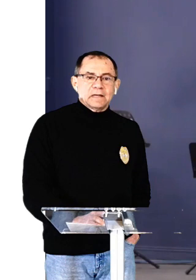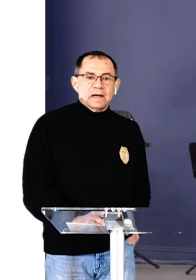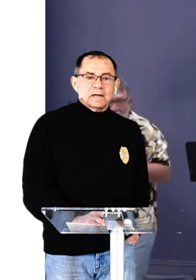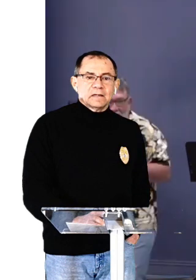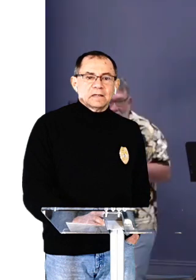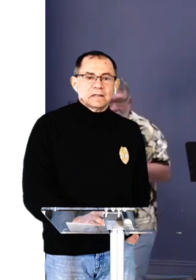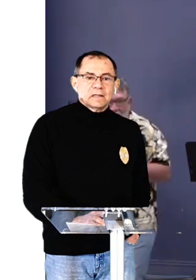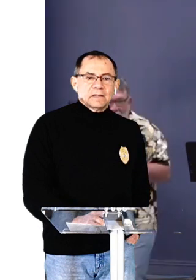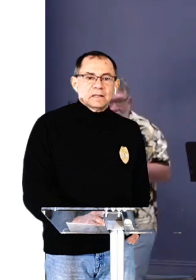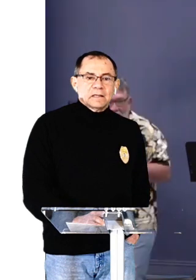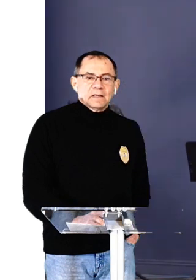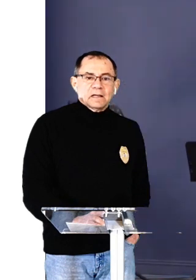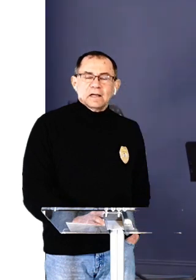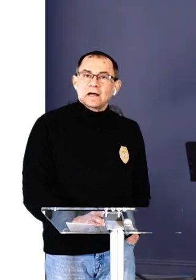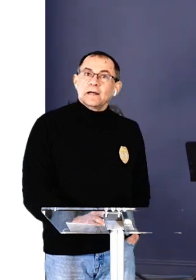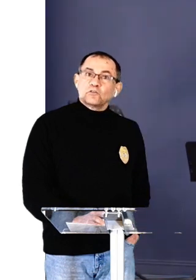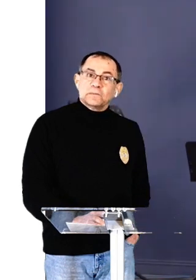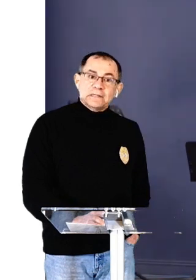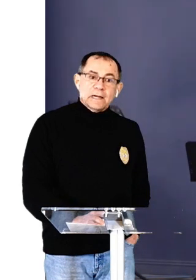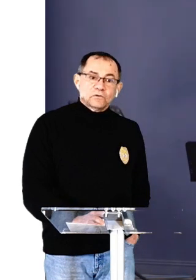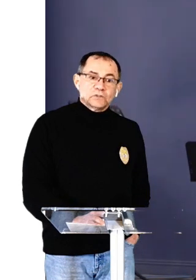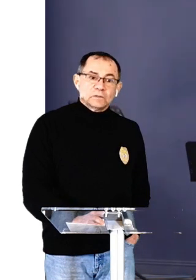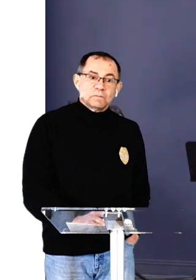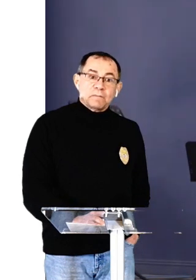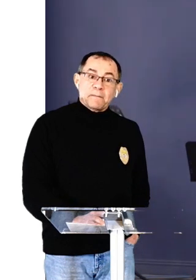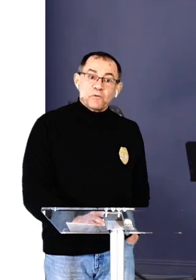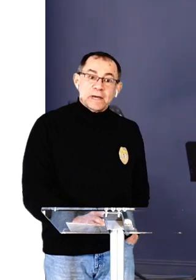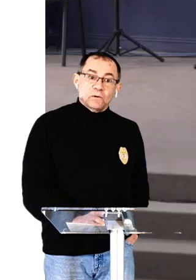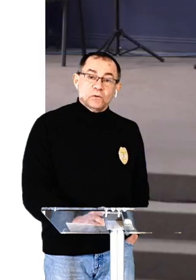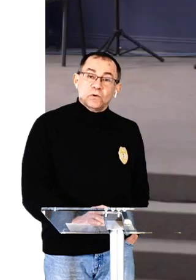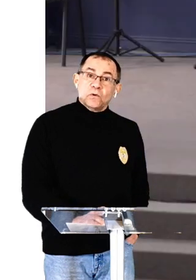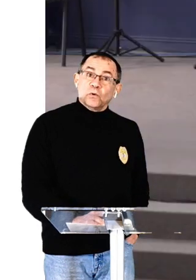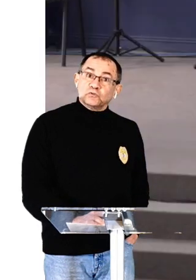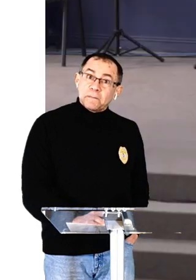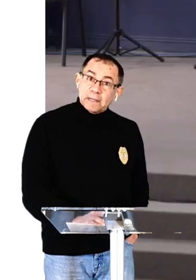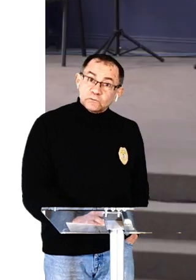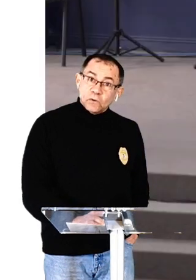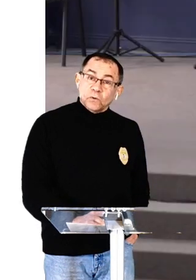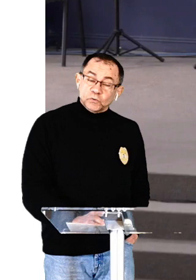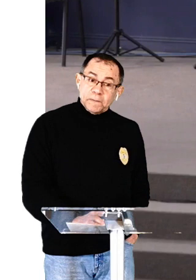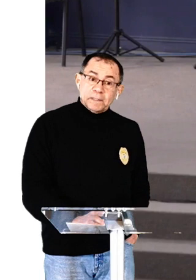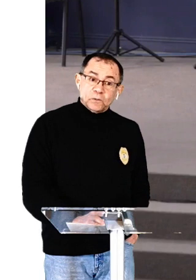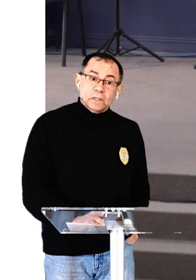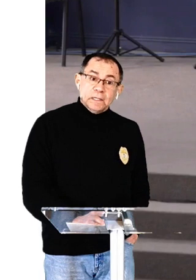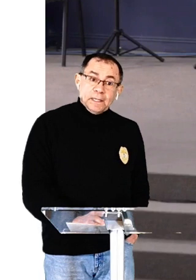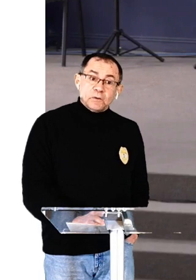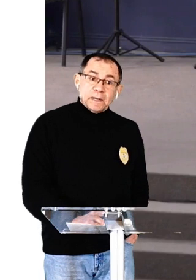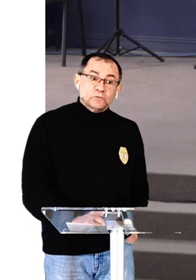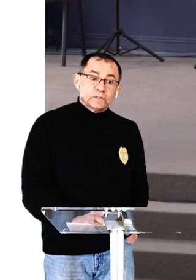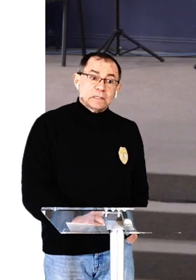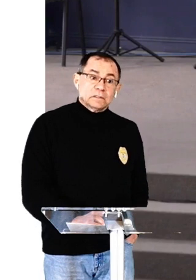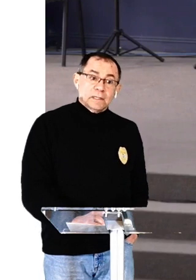a entrar a estos seminarios, va a apoyarlo. Usted pastor,